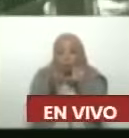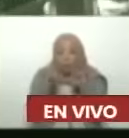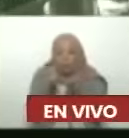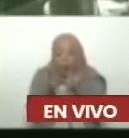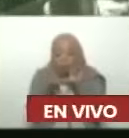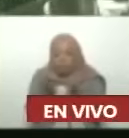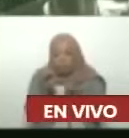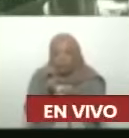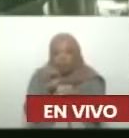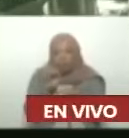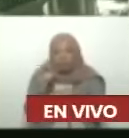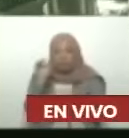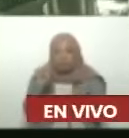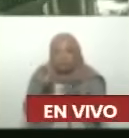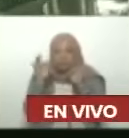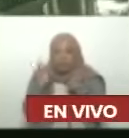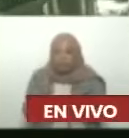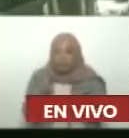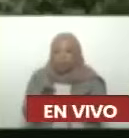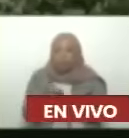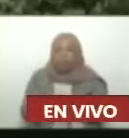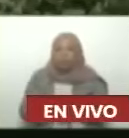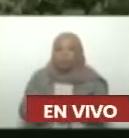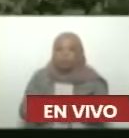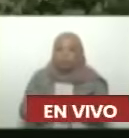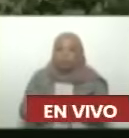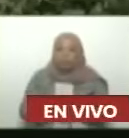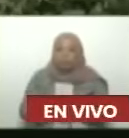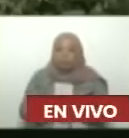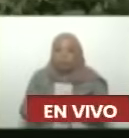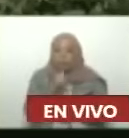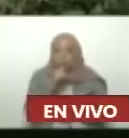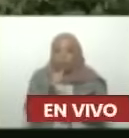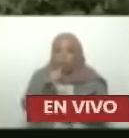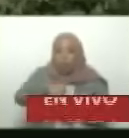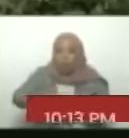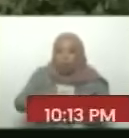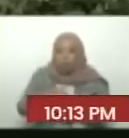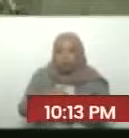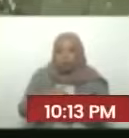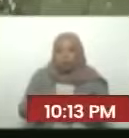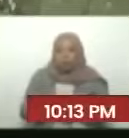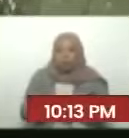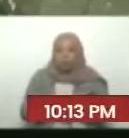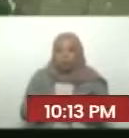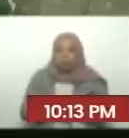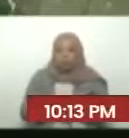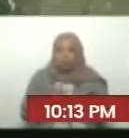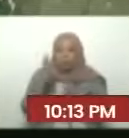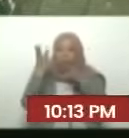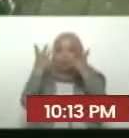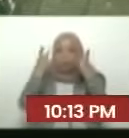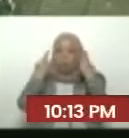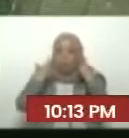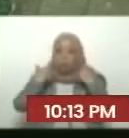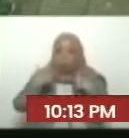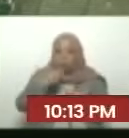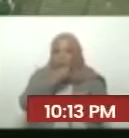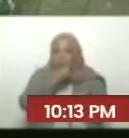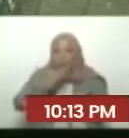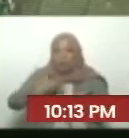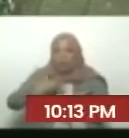Para mantenimiento, atención de los animales. Exactamente. Correcto. Nos dieron una noticia hoy, que la leona